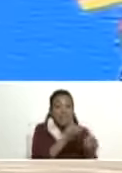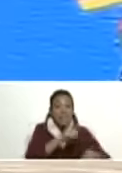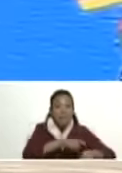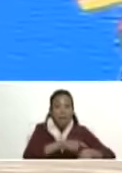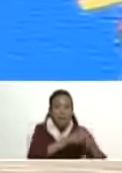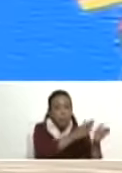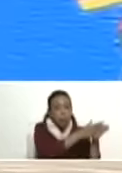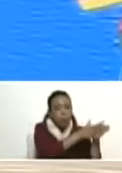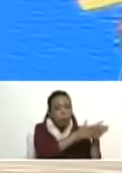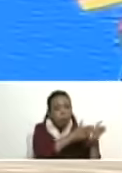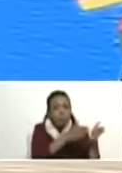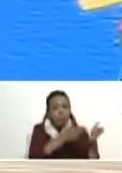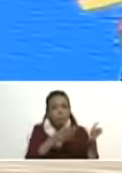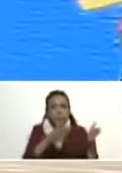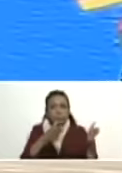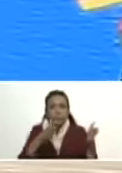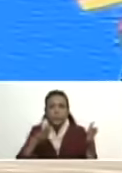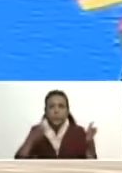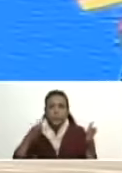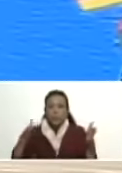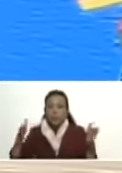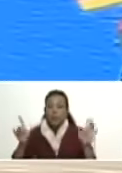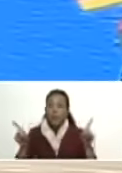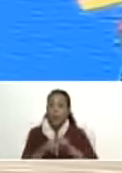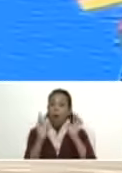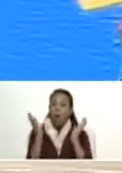esta clase